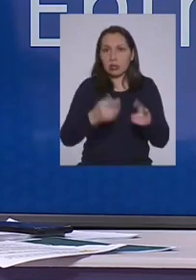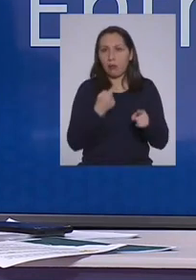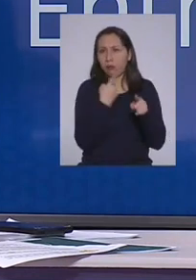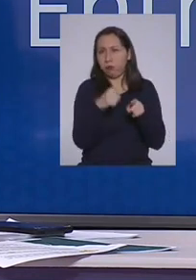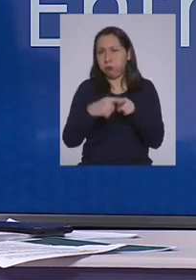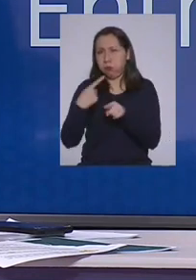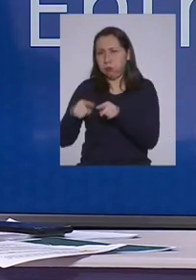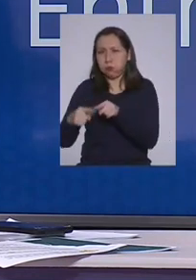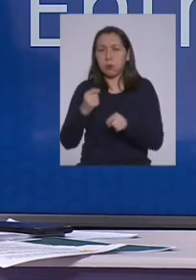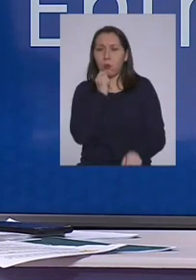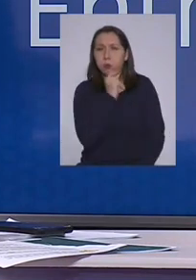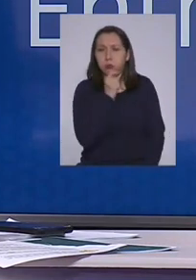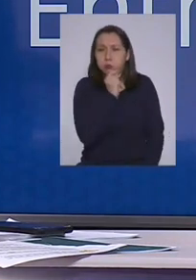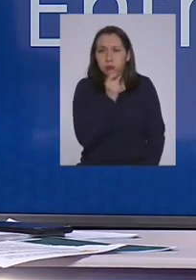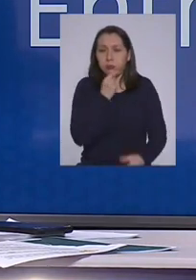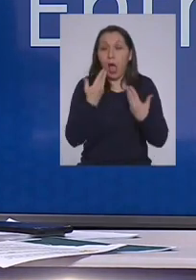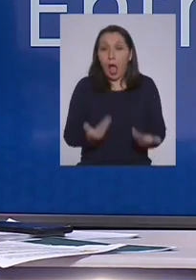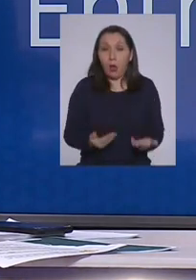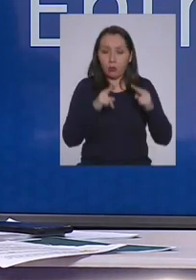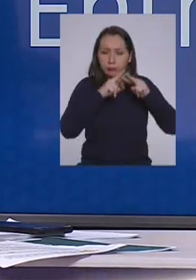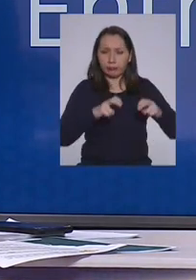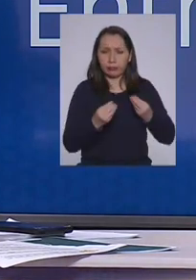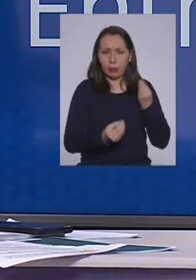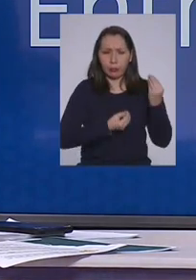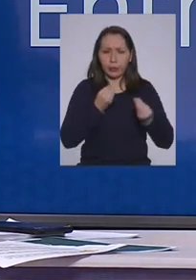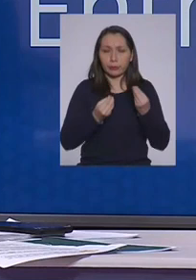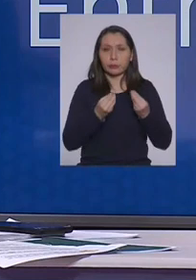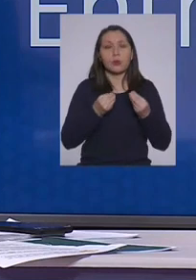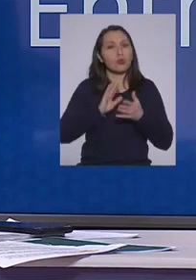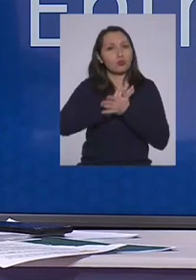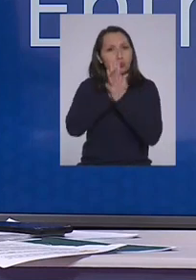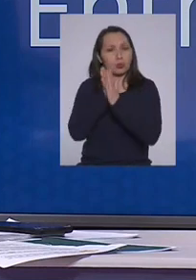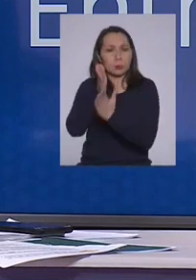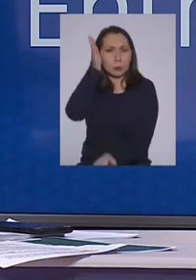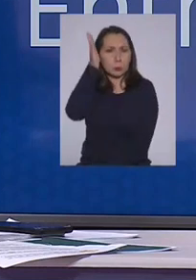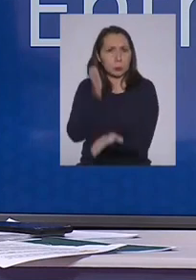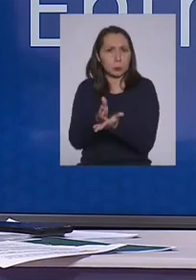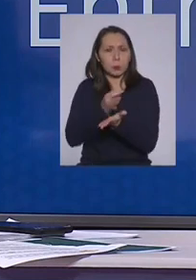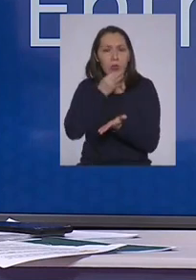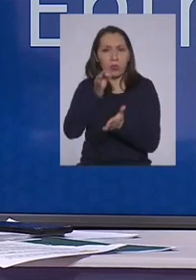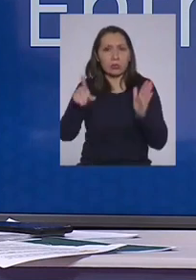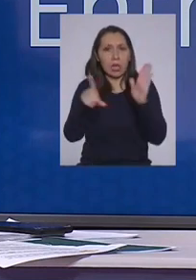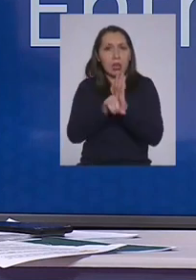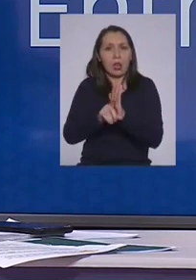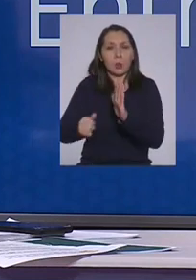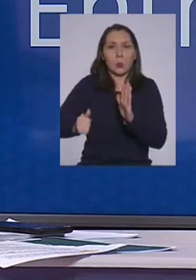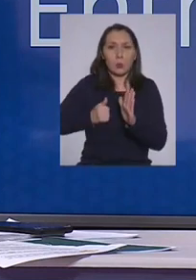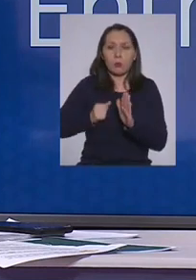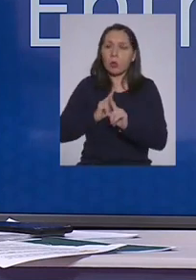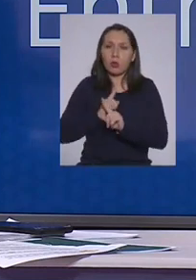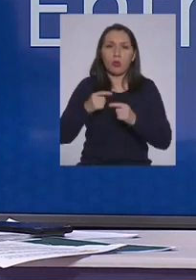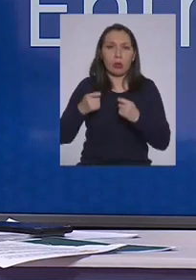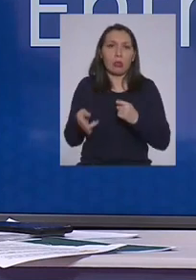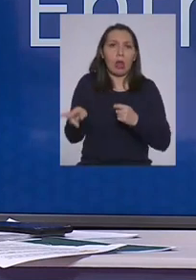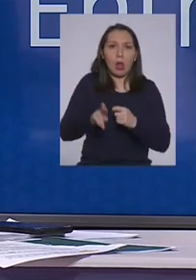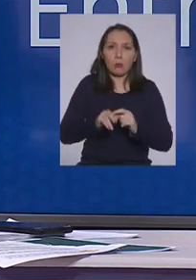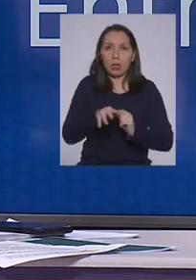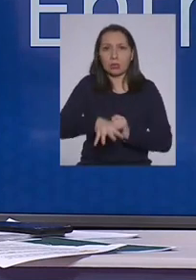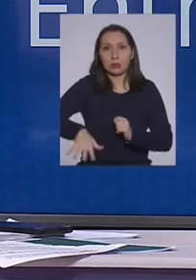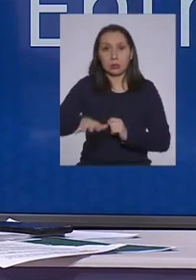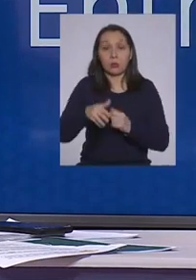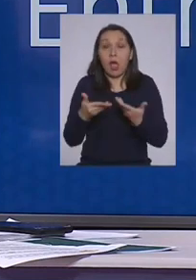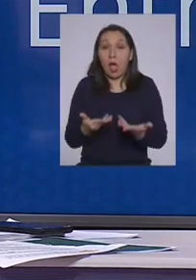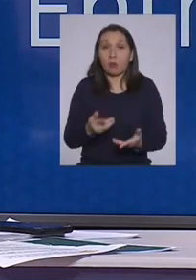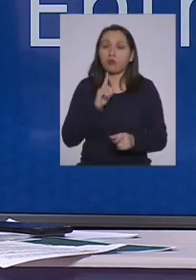esas denuncias se están analizando y obviamente se va a actuar con todo el celo de la ley para evitar que ocurran estas situaciones.